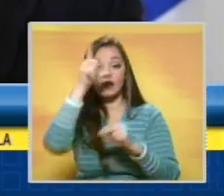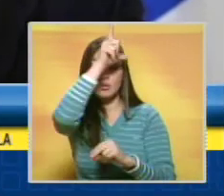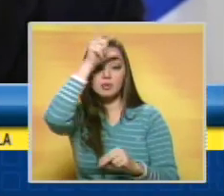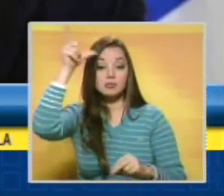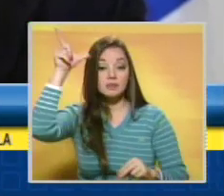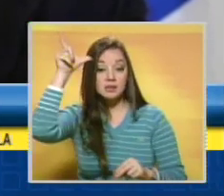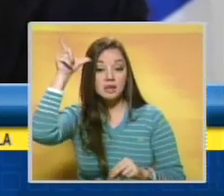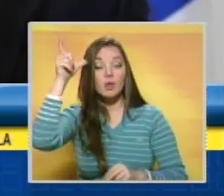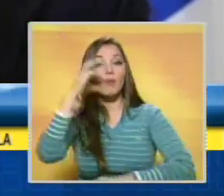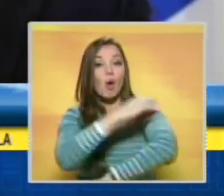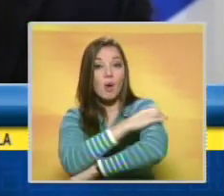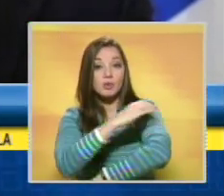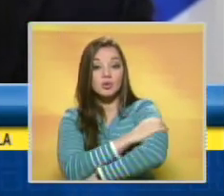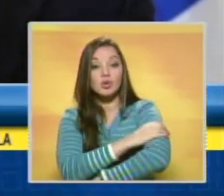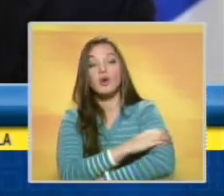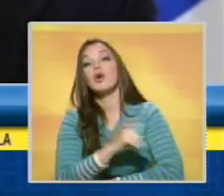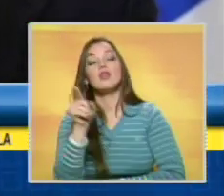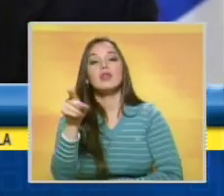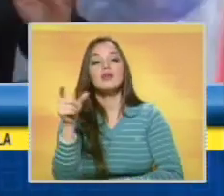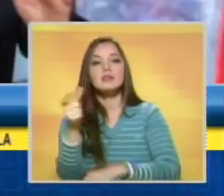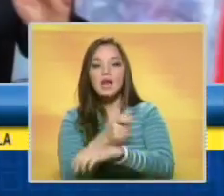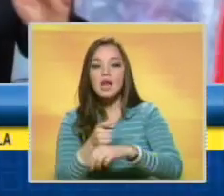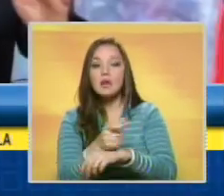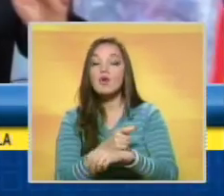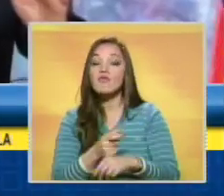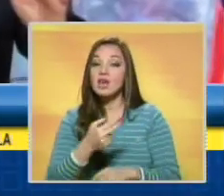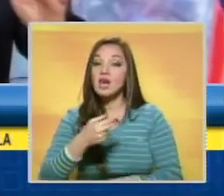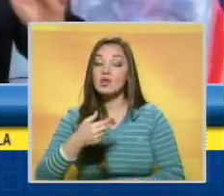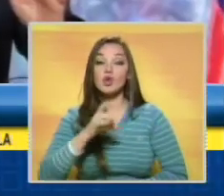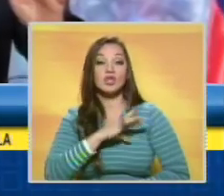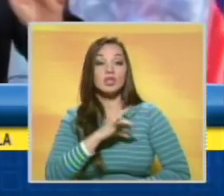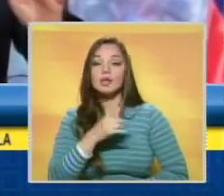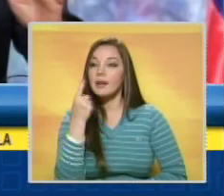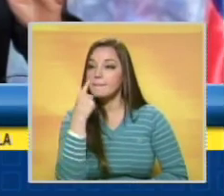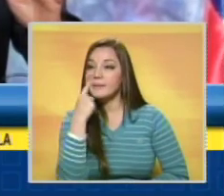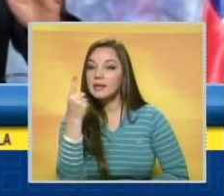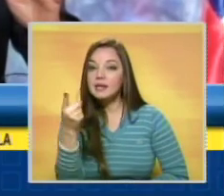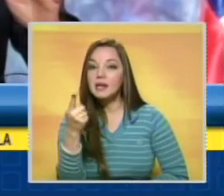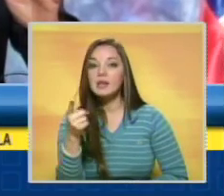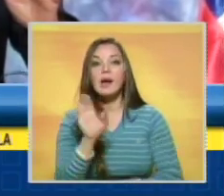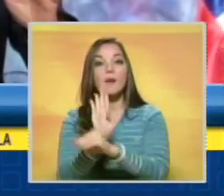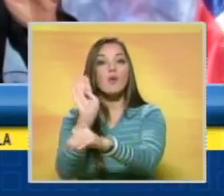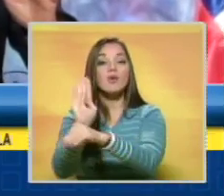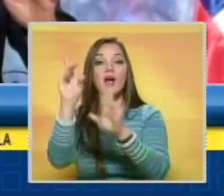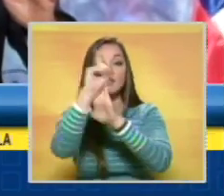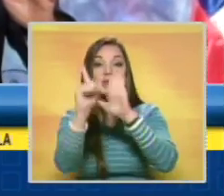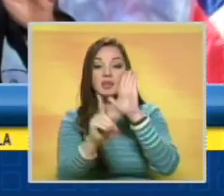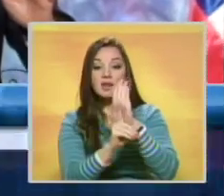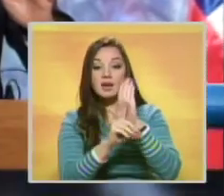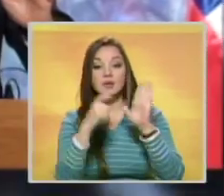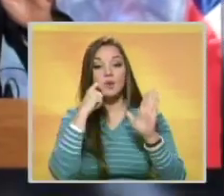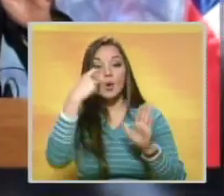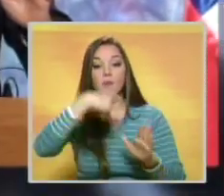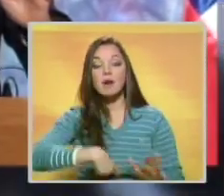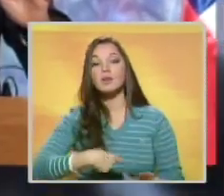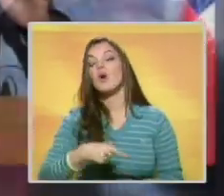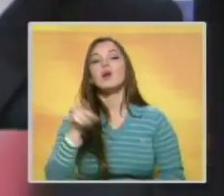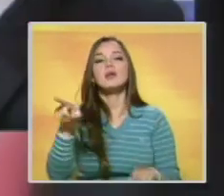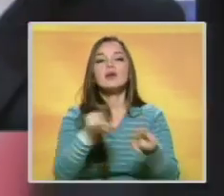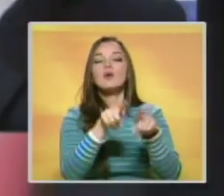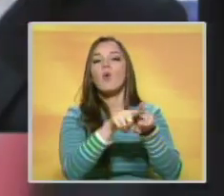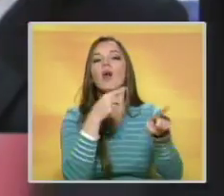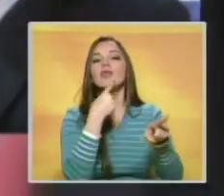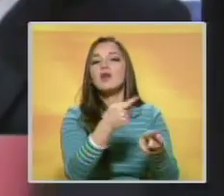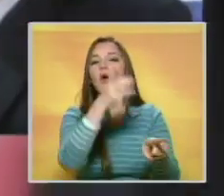López, Muñoz dijo que su gobierno sigue atento a la situación de los derechos humanos, tal como lo solicitó el dirigente de